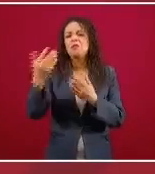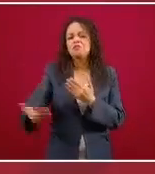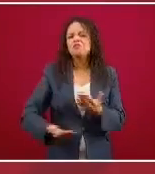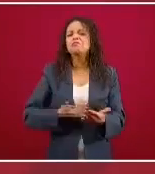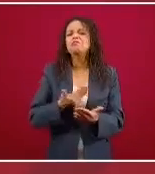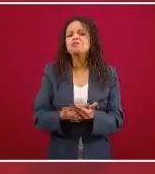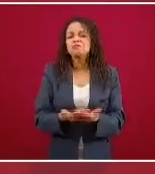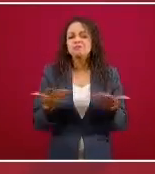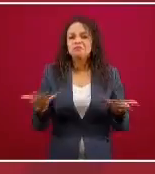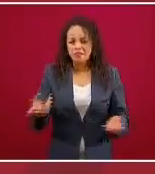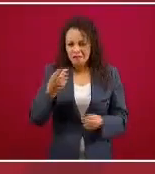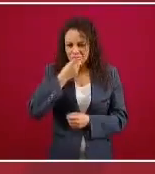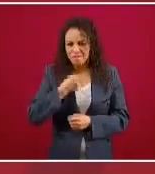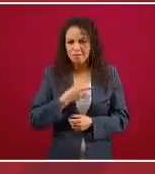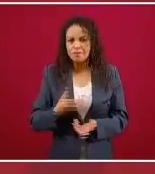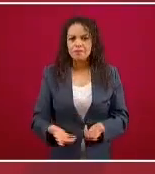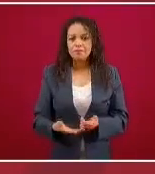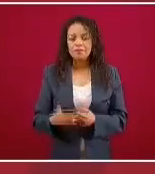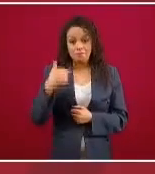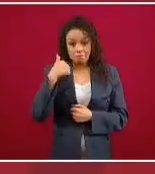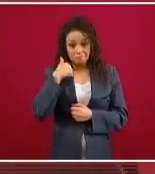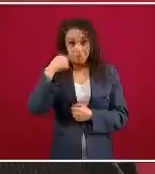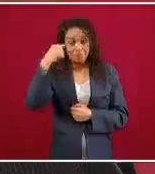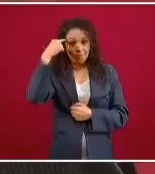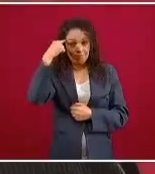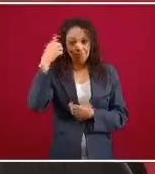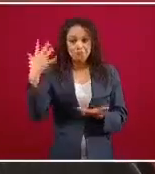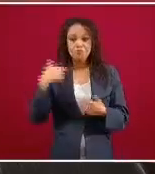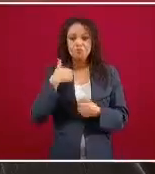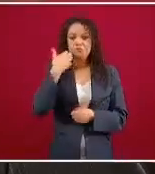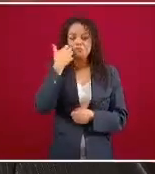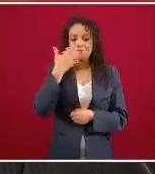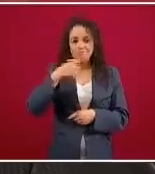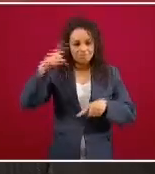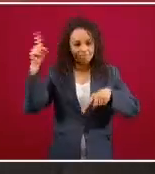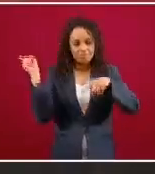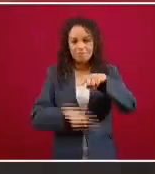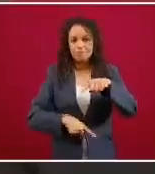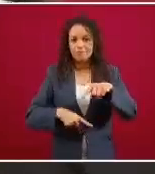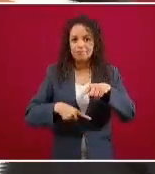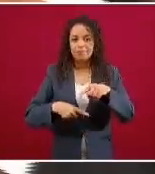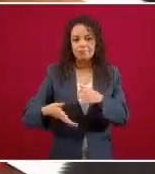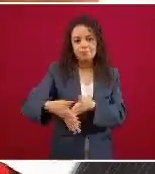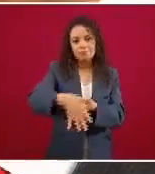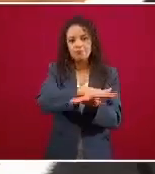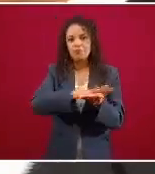Acabar con la corrupción. Ese es el plan.